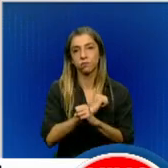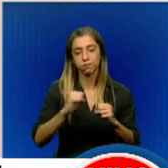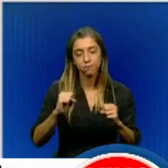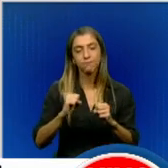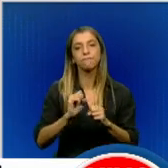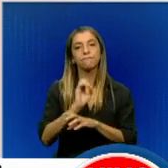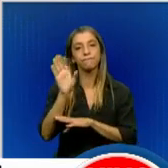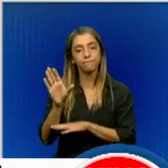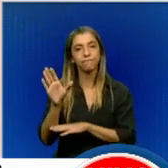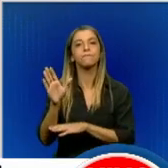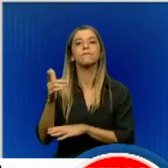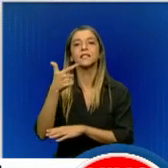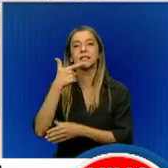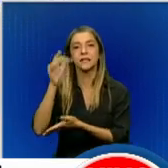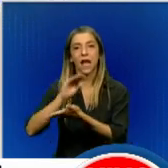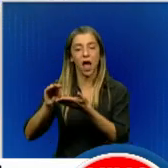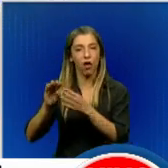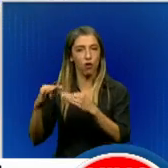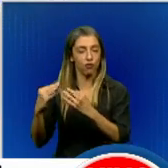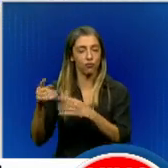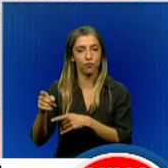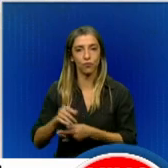comunicará al honorable senado